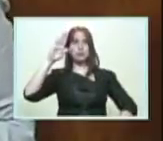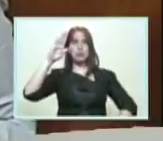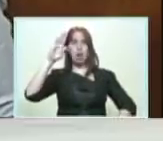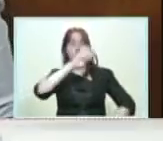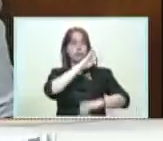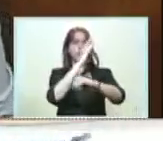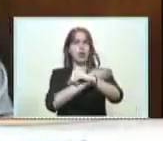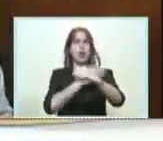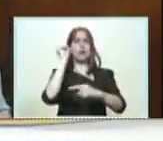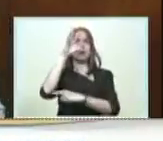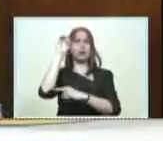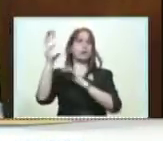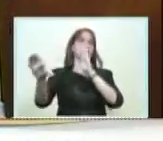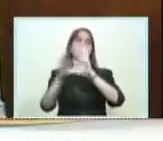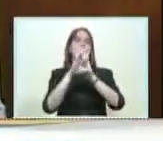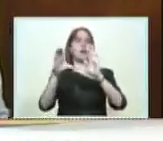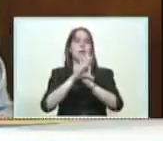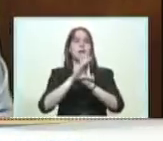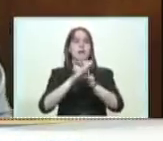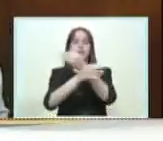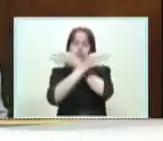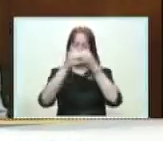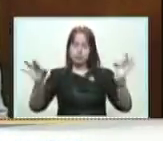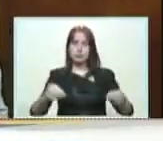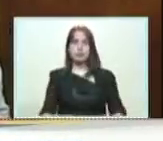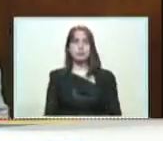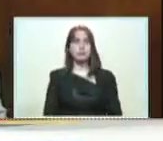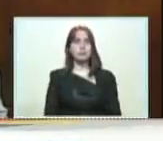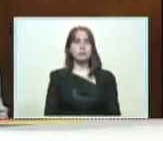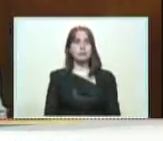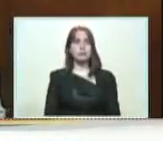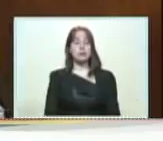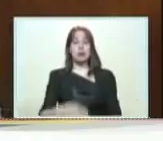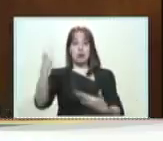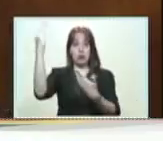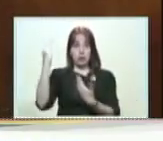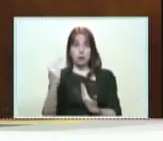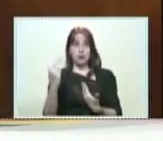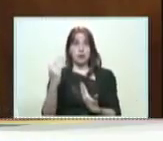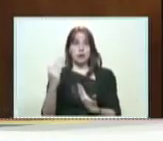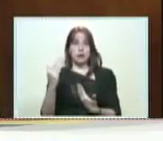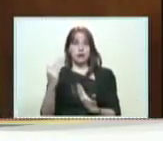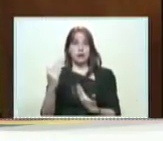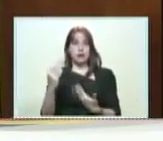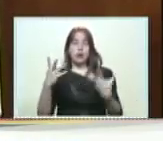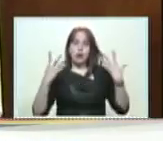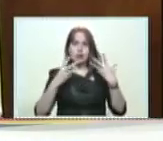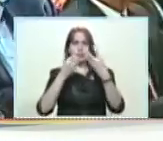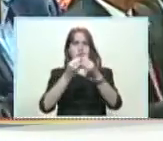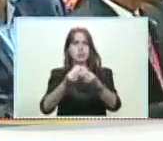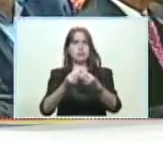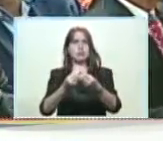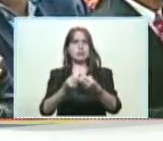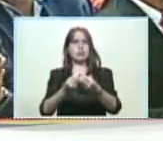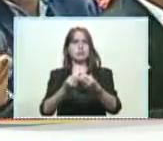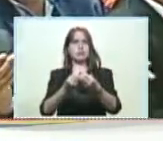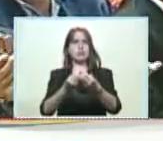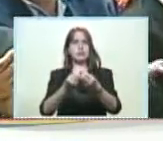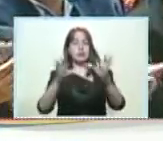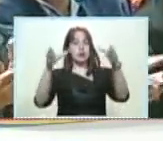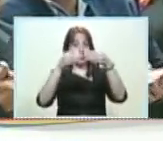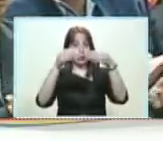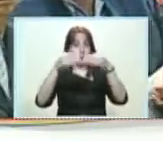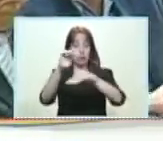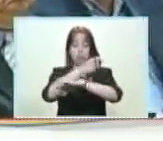originario, plenipotenciario y soberano. Vino acompañado de su equipo